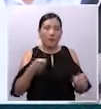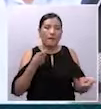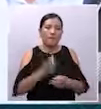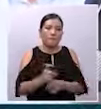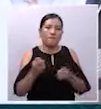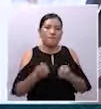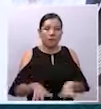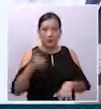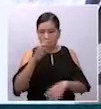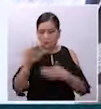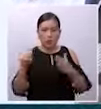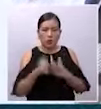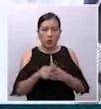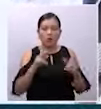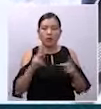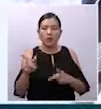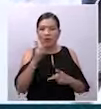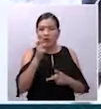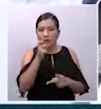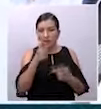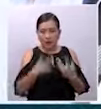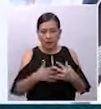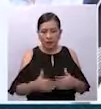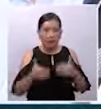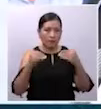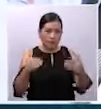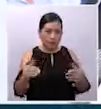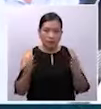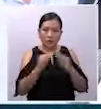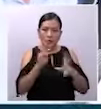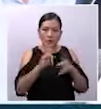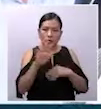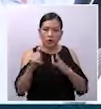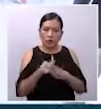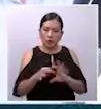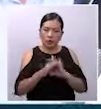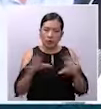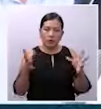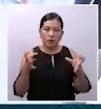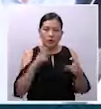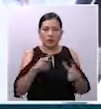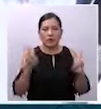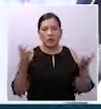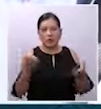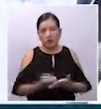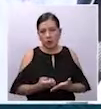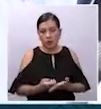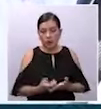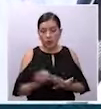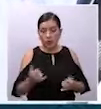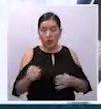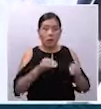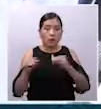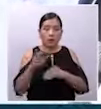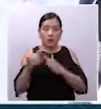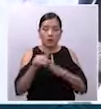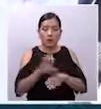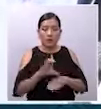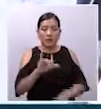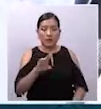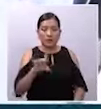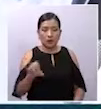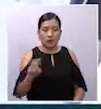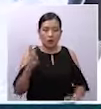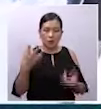a los emprendedores, a la gente que está reactivando la economía en nuestro país. El Movimiento Cívico Regional está dando un plazo